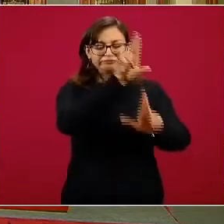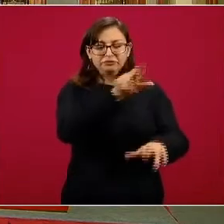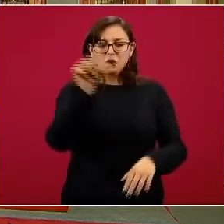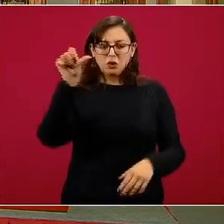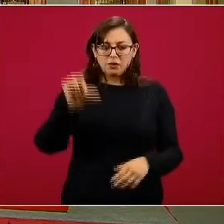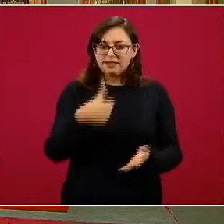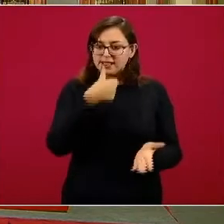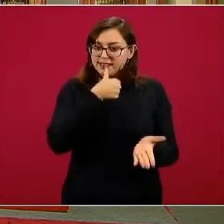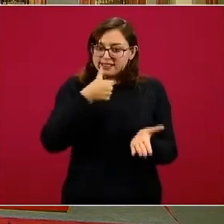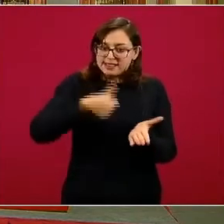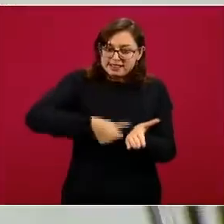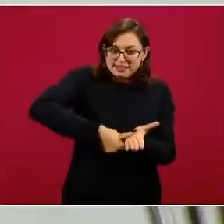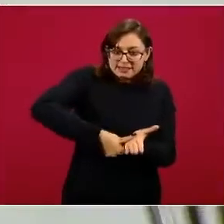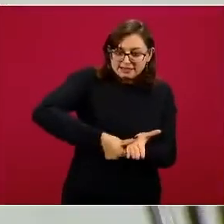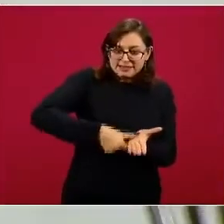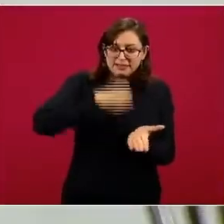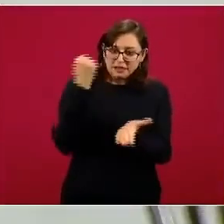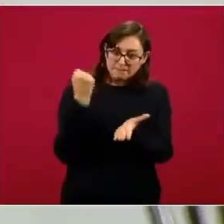adquiere proporciones